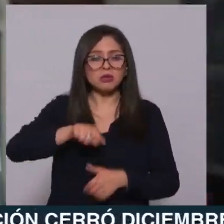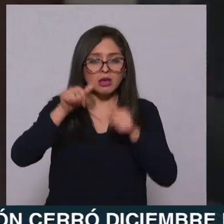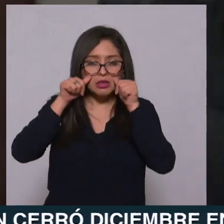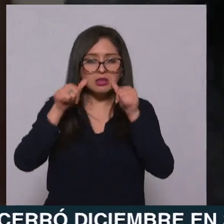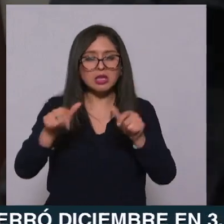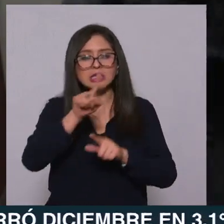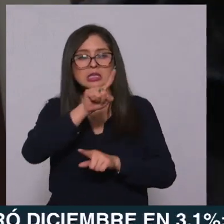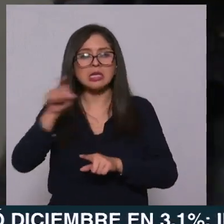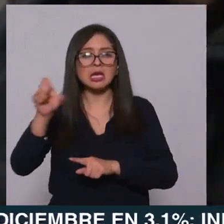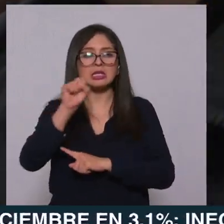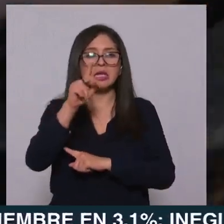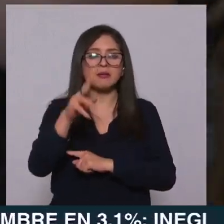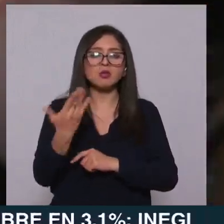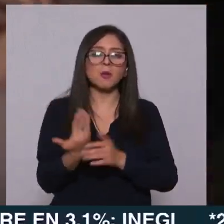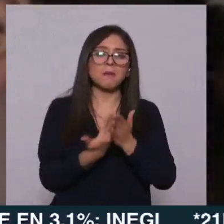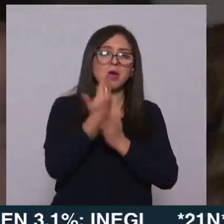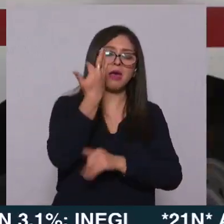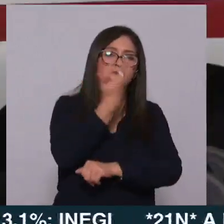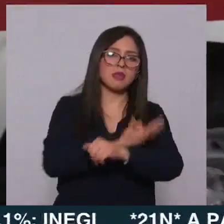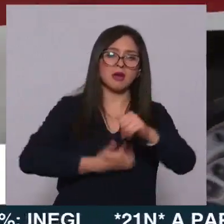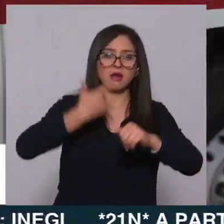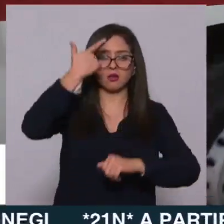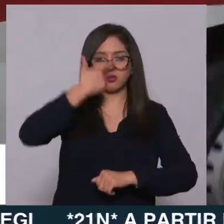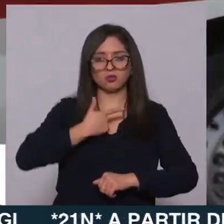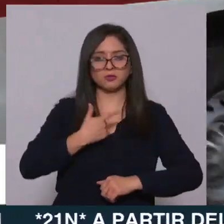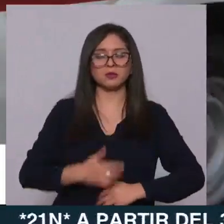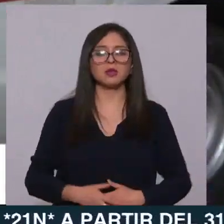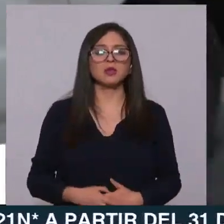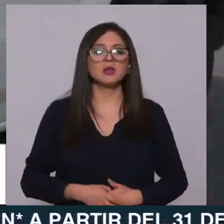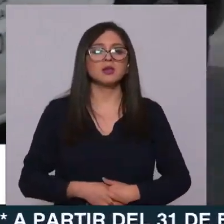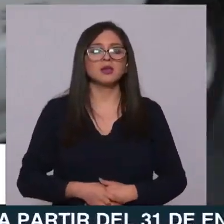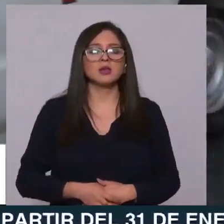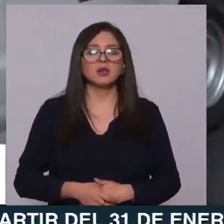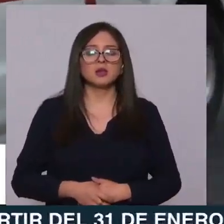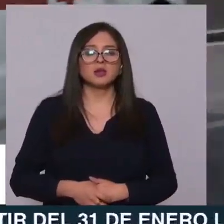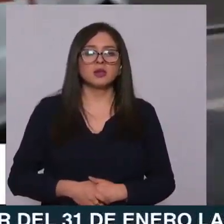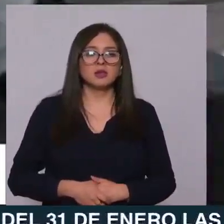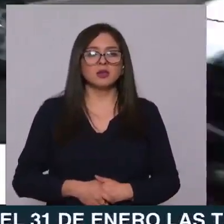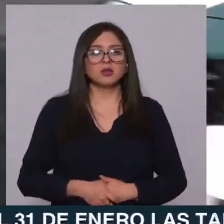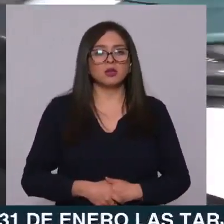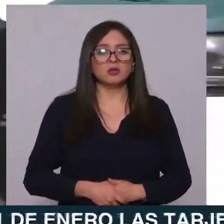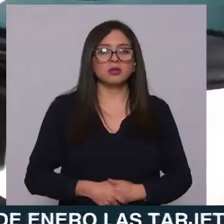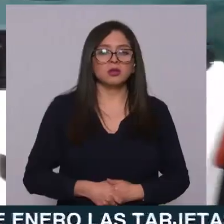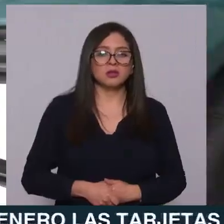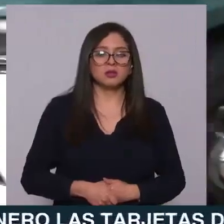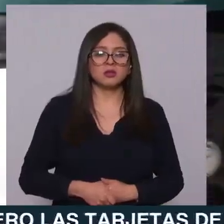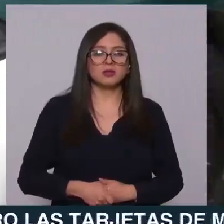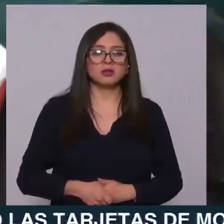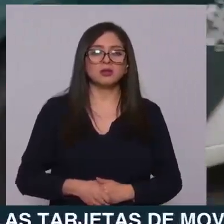de 100 servicios por turno. Con imágenes de Andrés Brito, 21 Noticias.